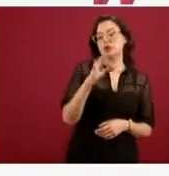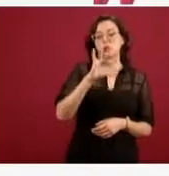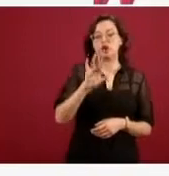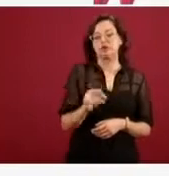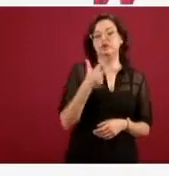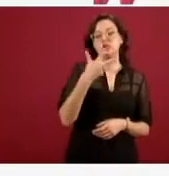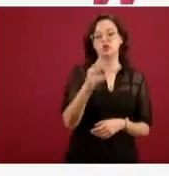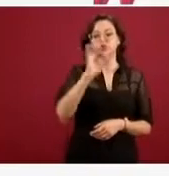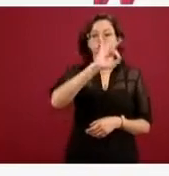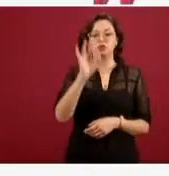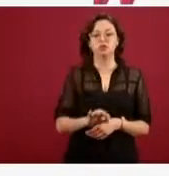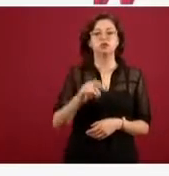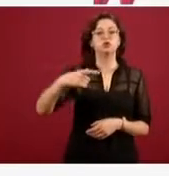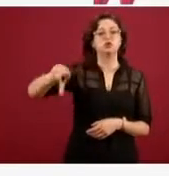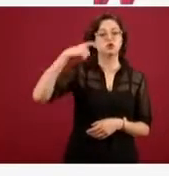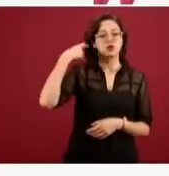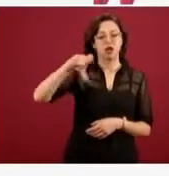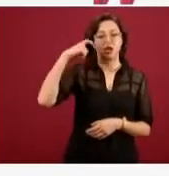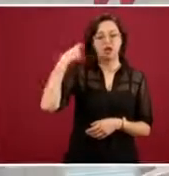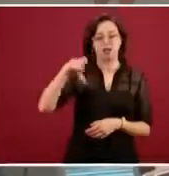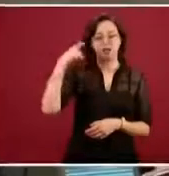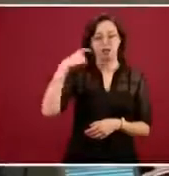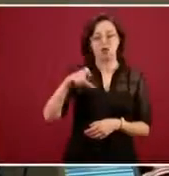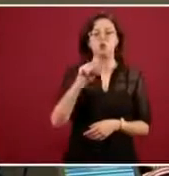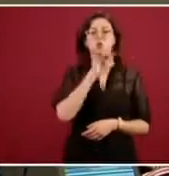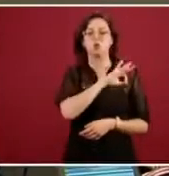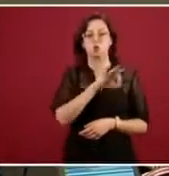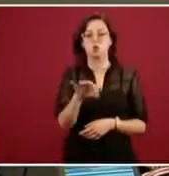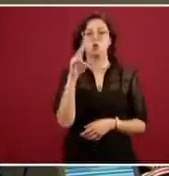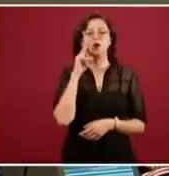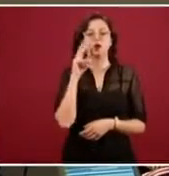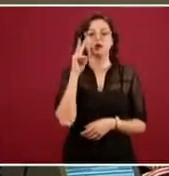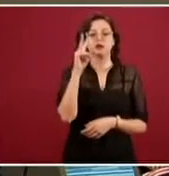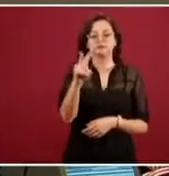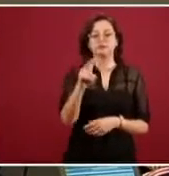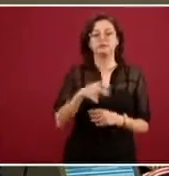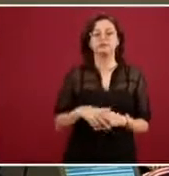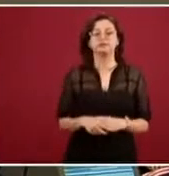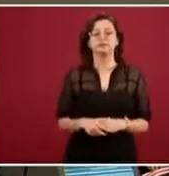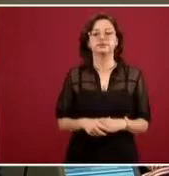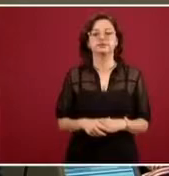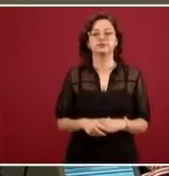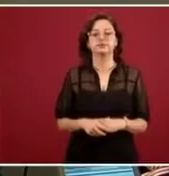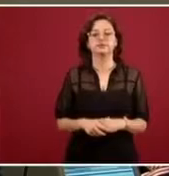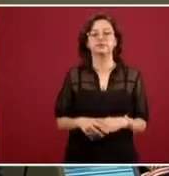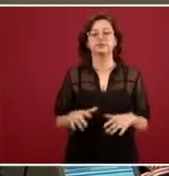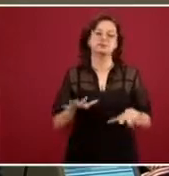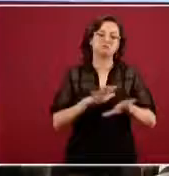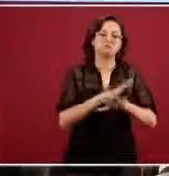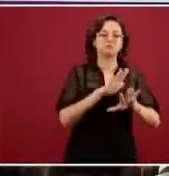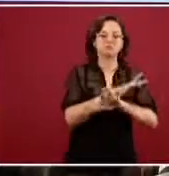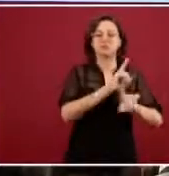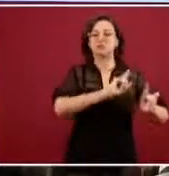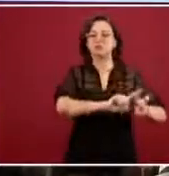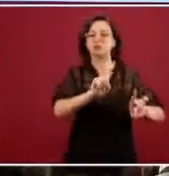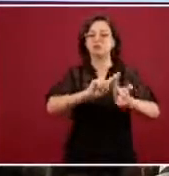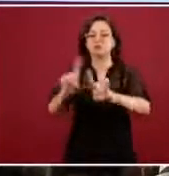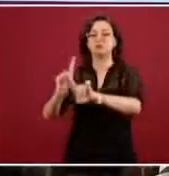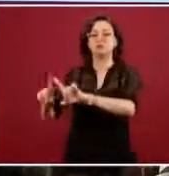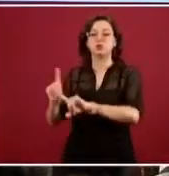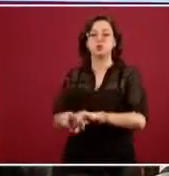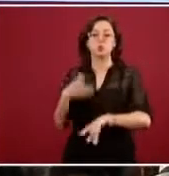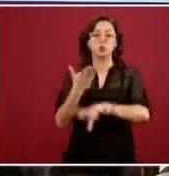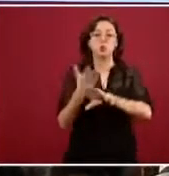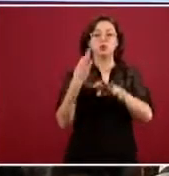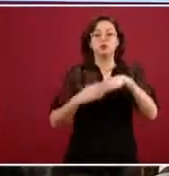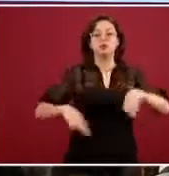en Querétaro, en este orden de cambio. Lo que creo que es importante